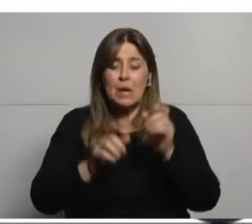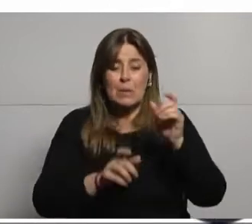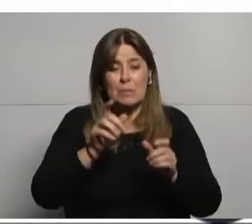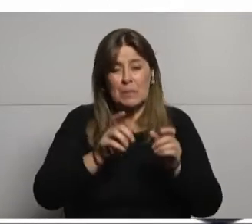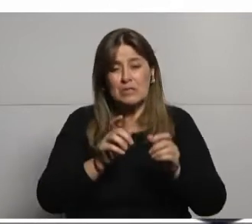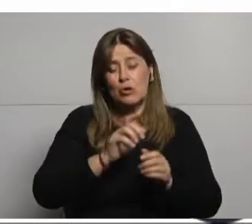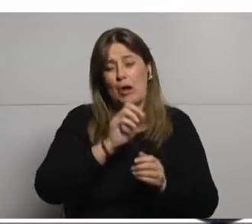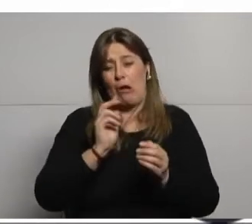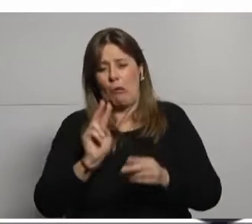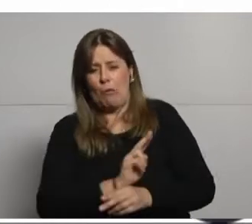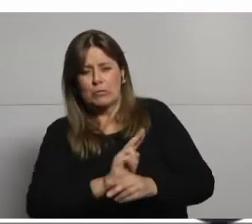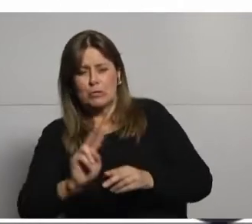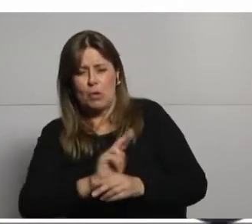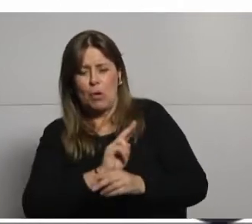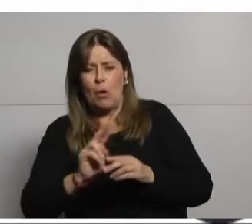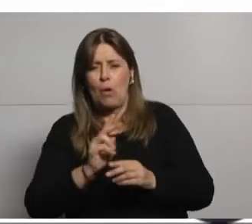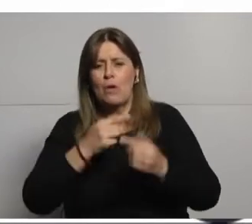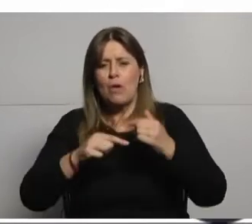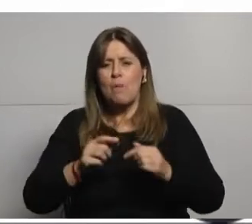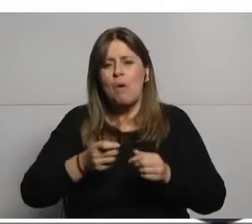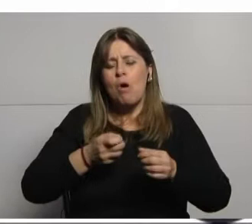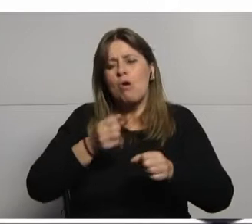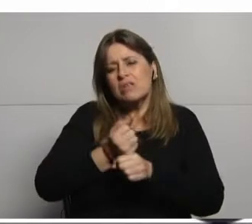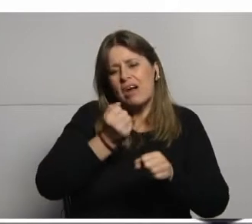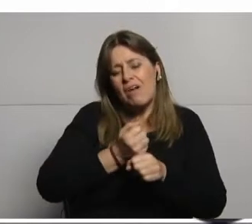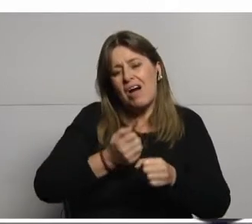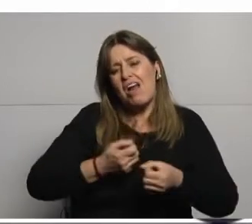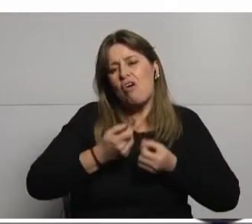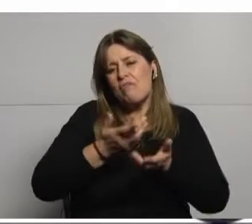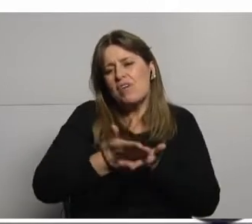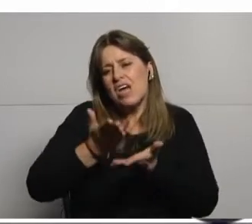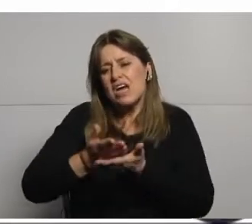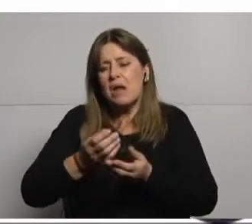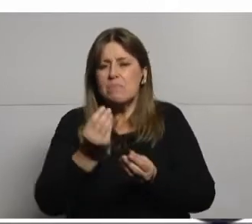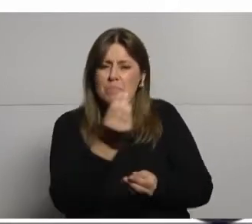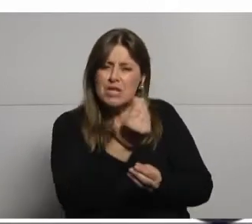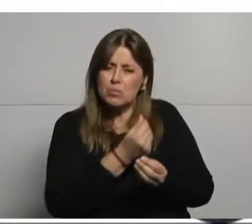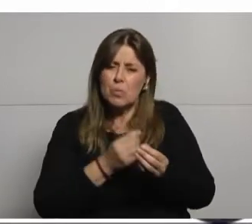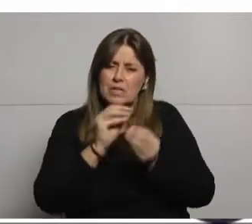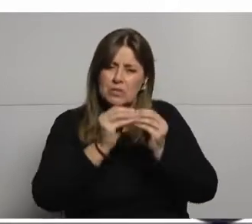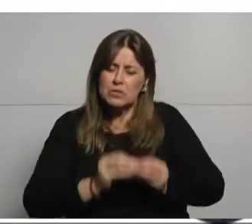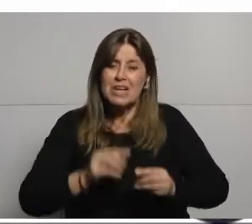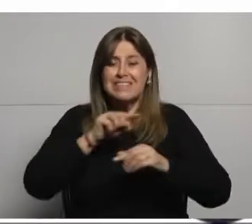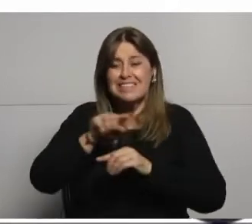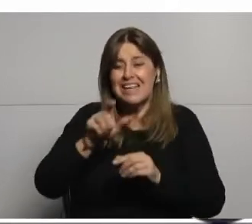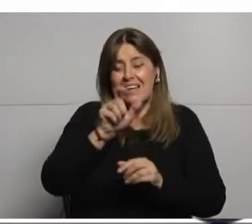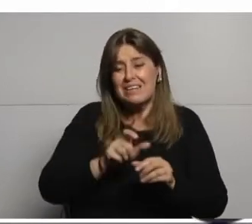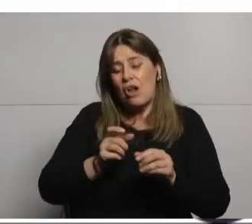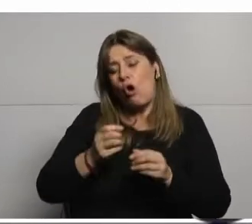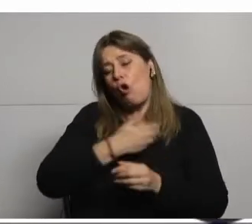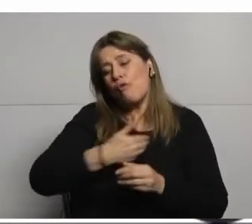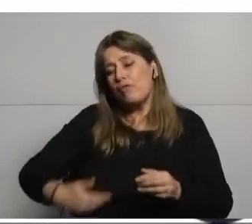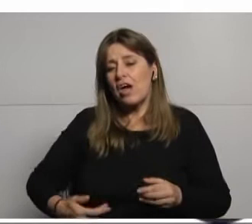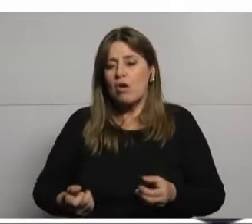el control, sobre todo lo que tiene que ver con la ejecución de los bienes presupuestales, es decir, obviamente en un contexto de pandemia los gobiernos se ven forzados